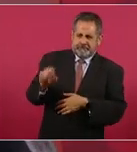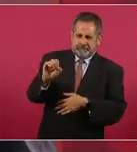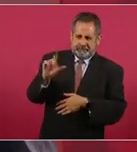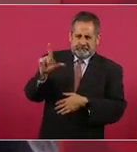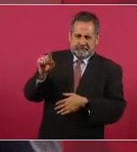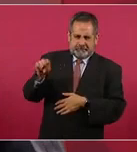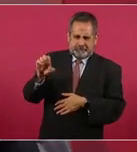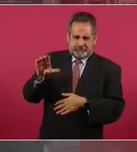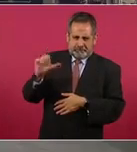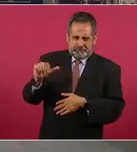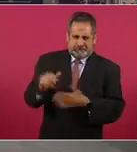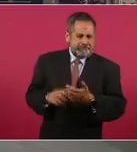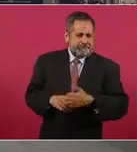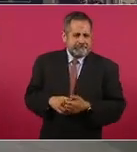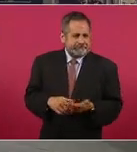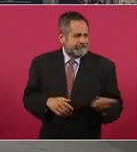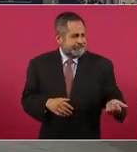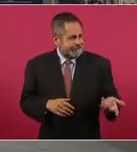Y así,